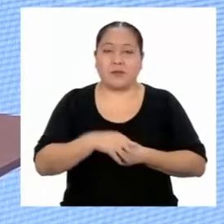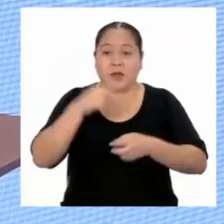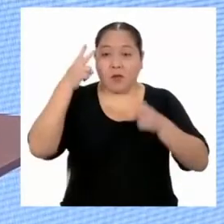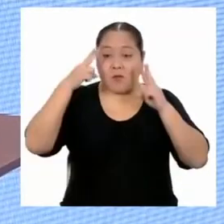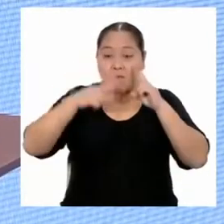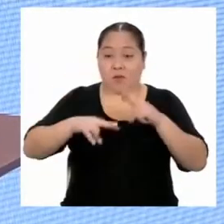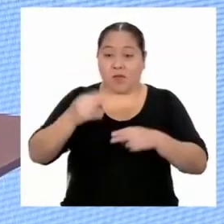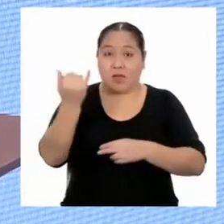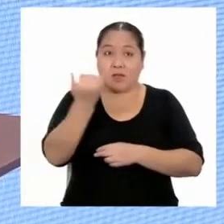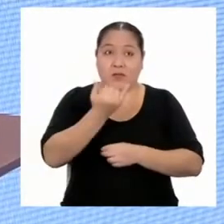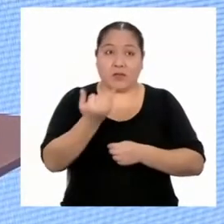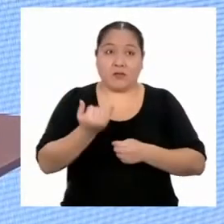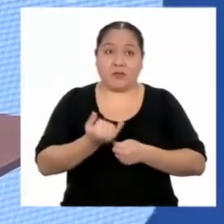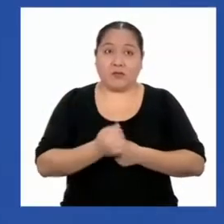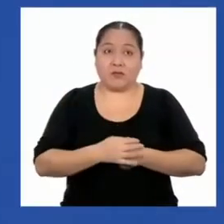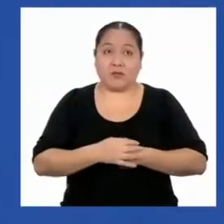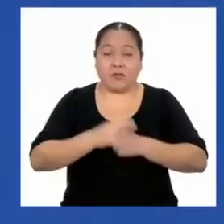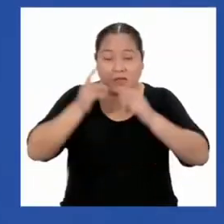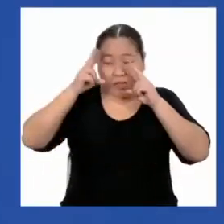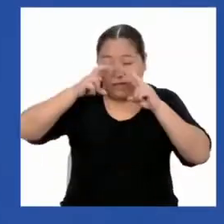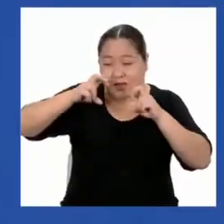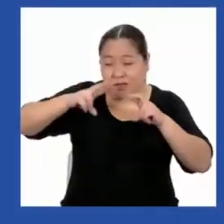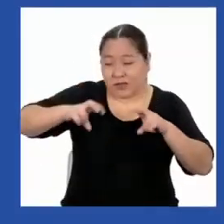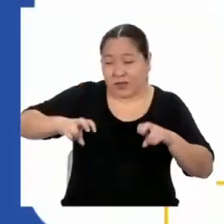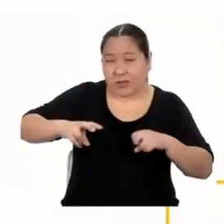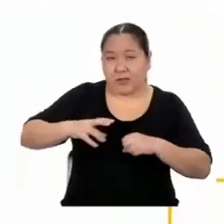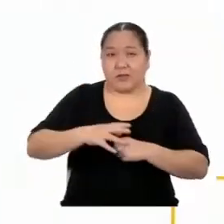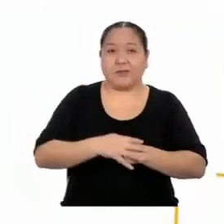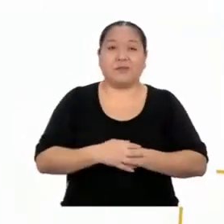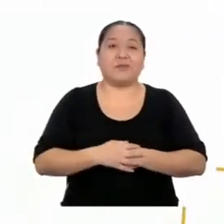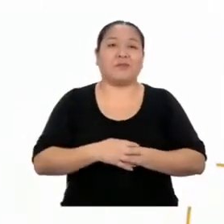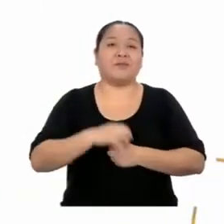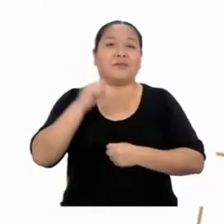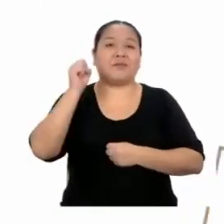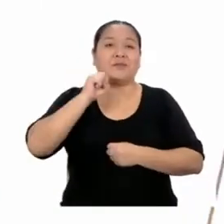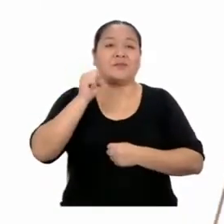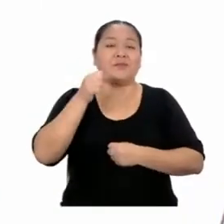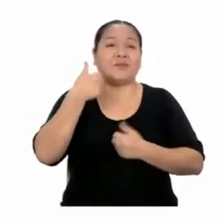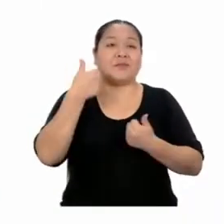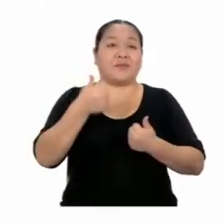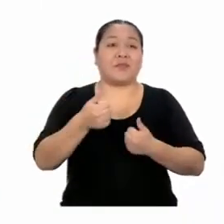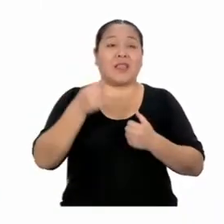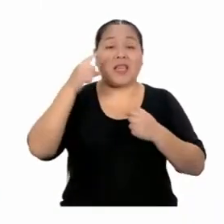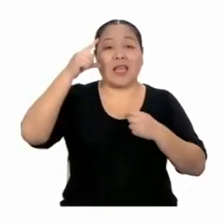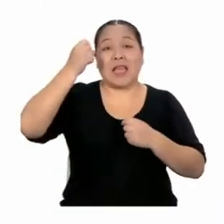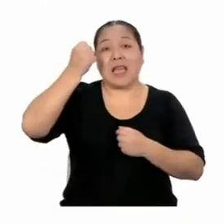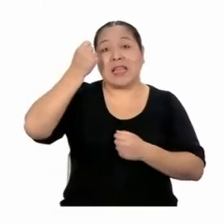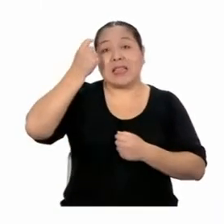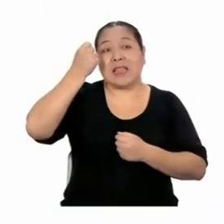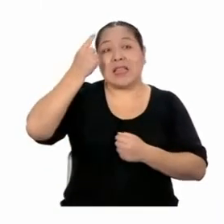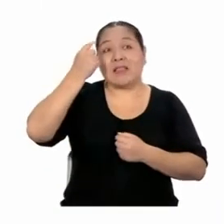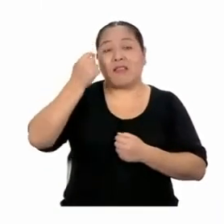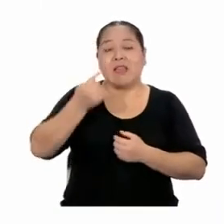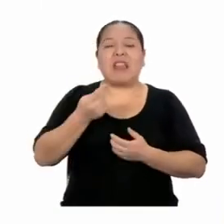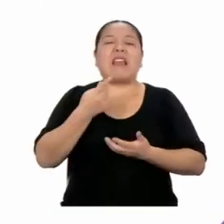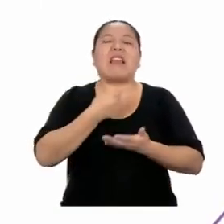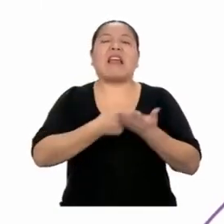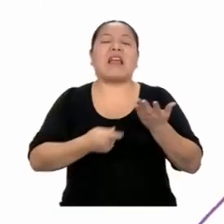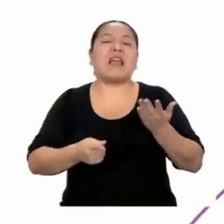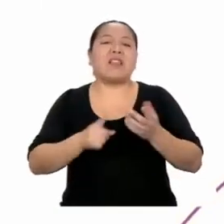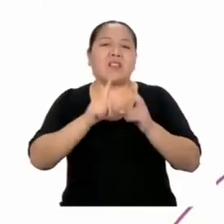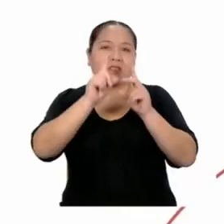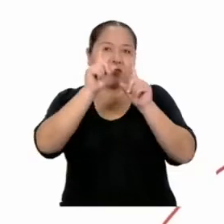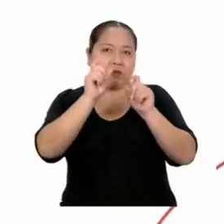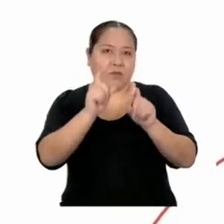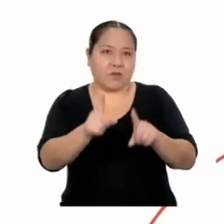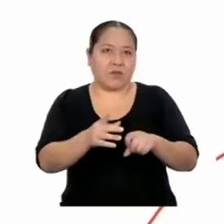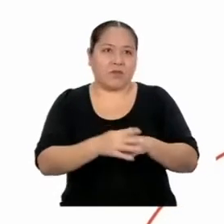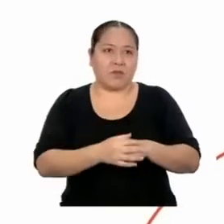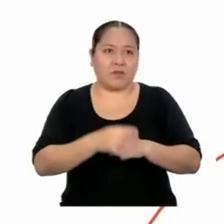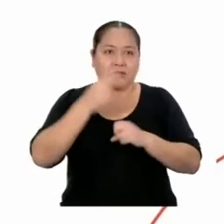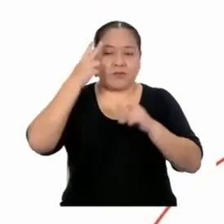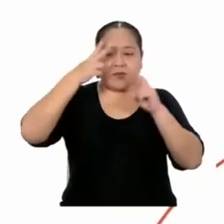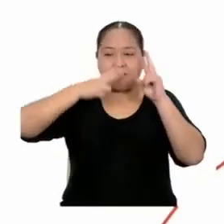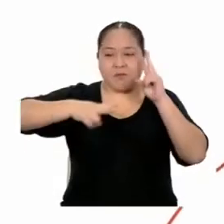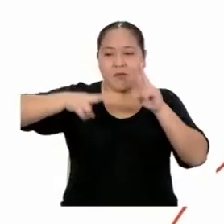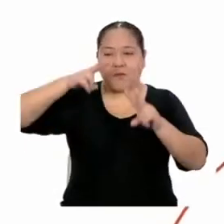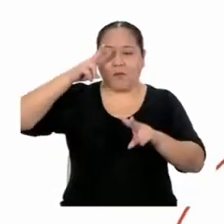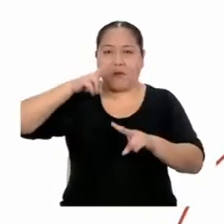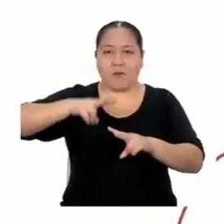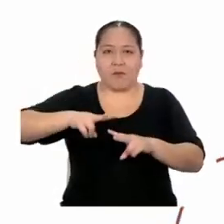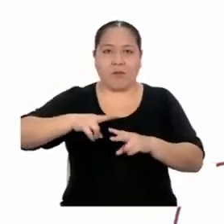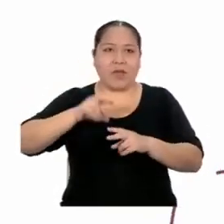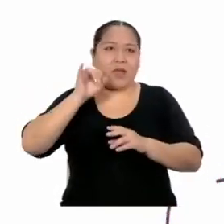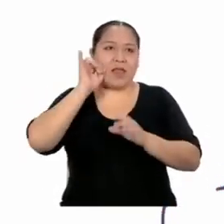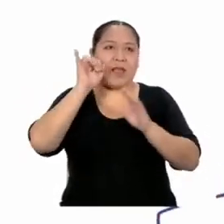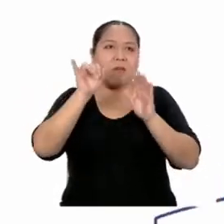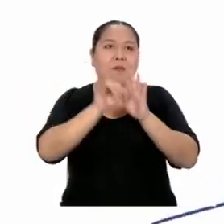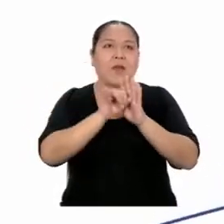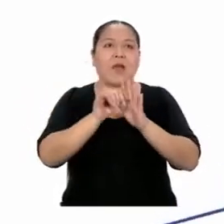¿Observar el dibujo? ¿Analizarlo? Muy bien. Hay que entender bien lo que se nos plantea. Observa la imagen y